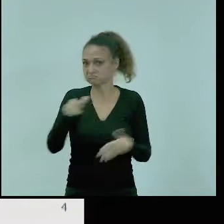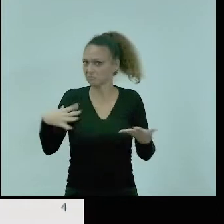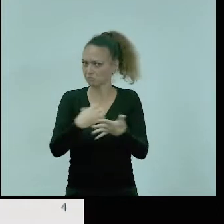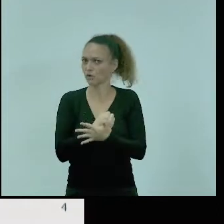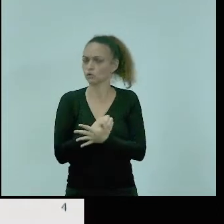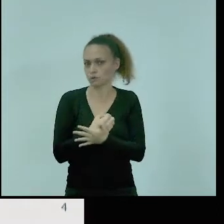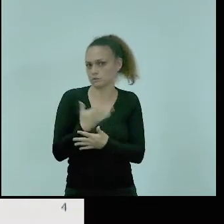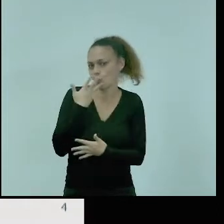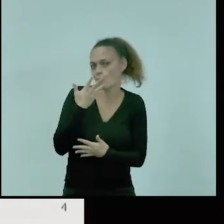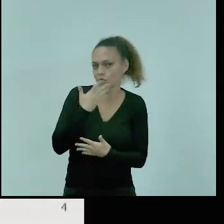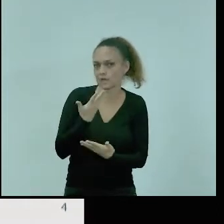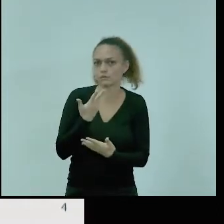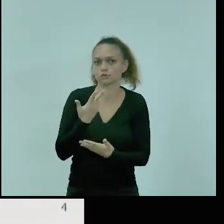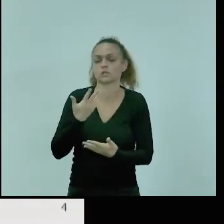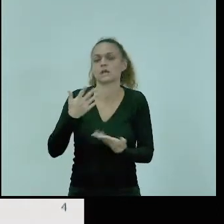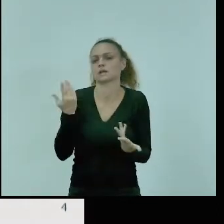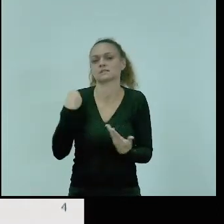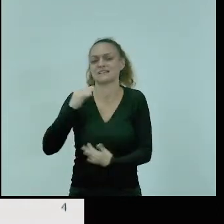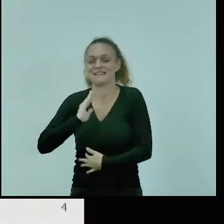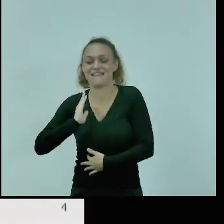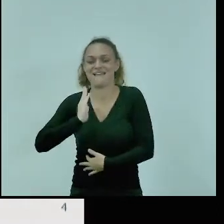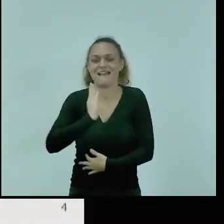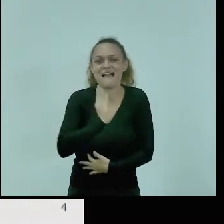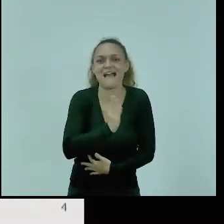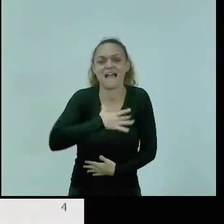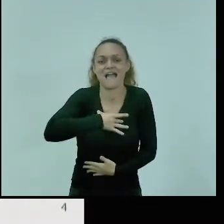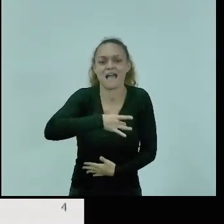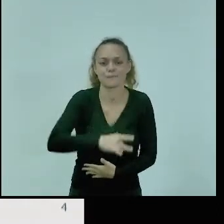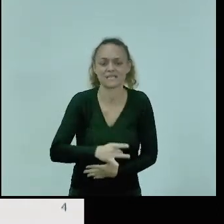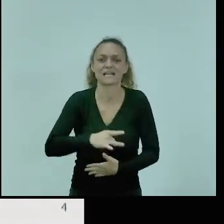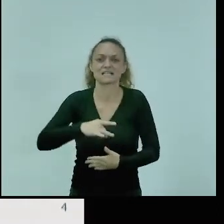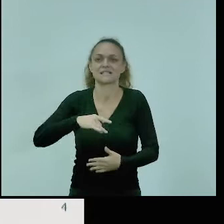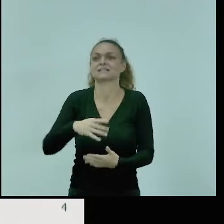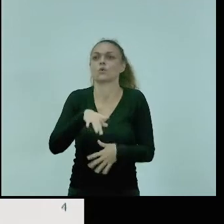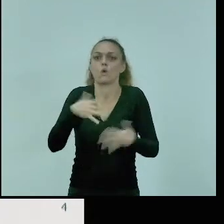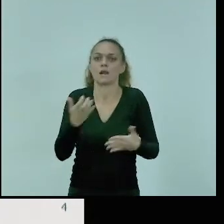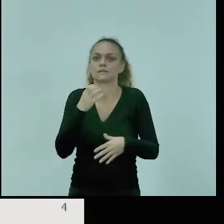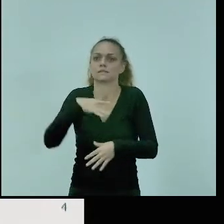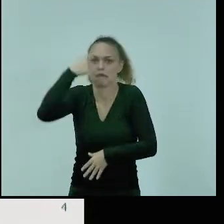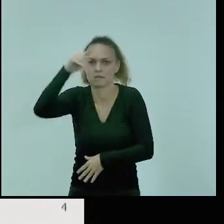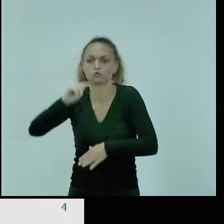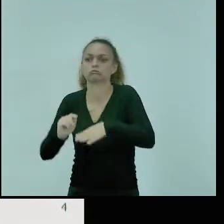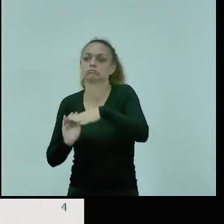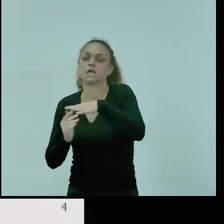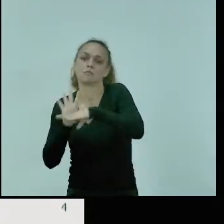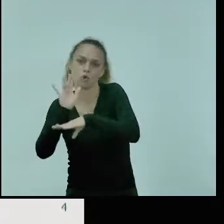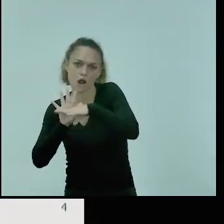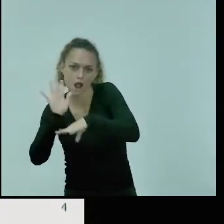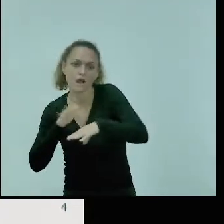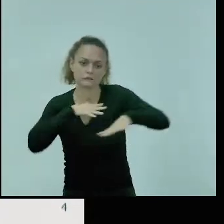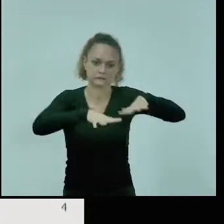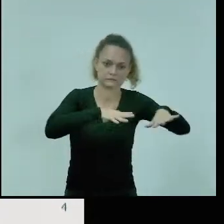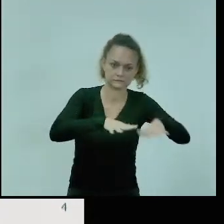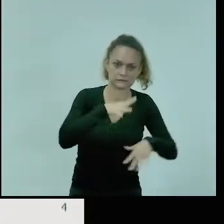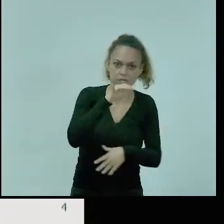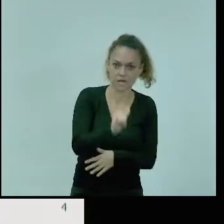son las amenazas geológicas. Sabemos que tenemos terremotos o volcanes. El problema es si la dividimos